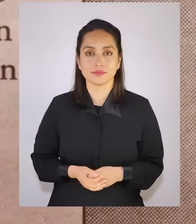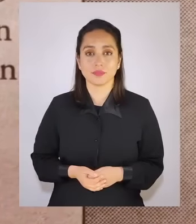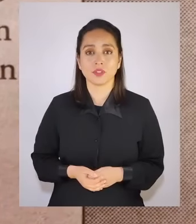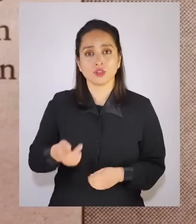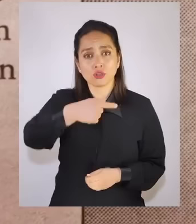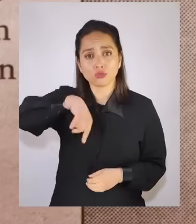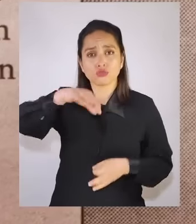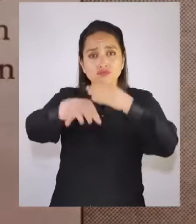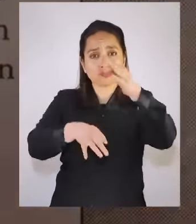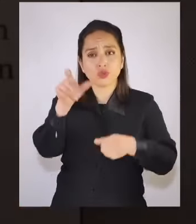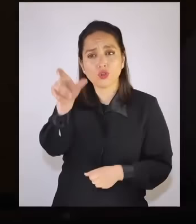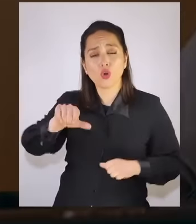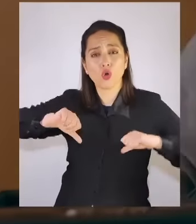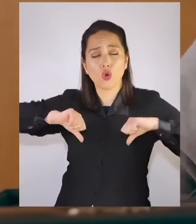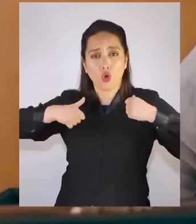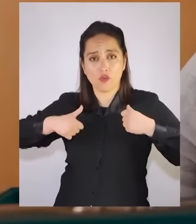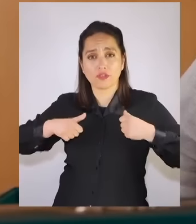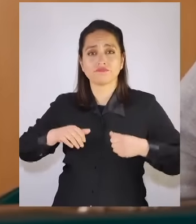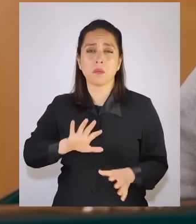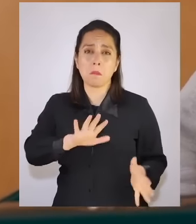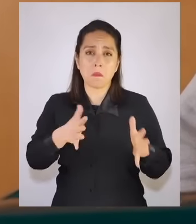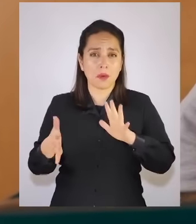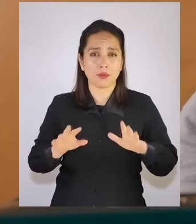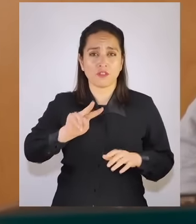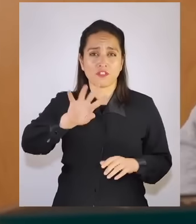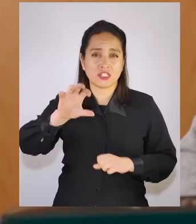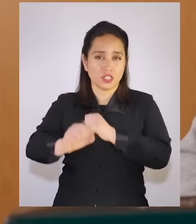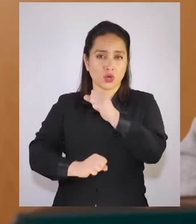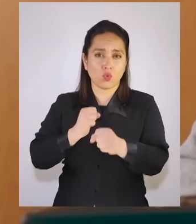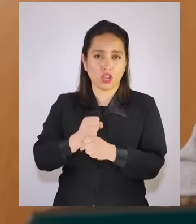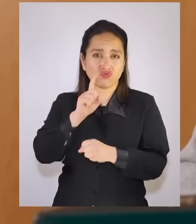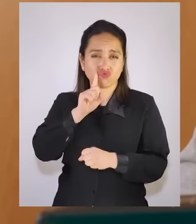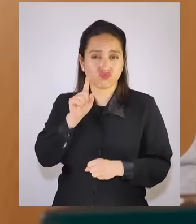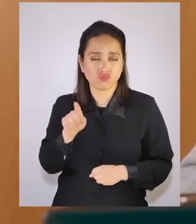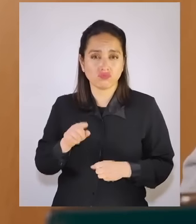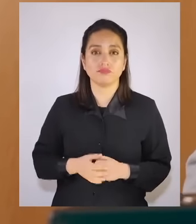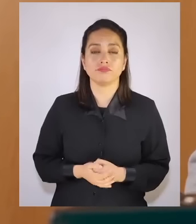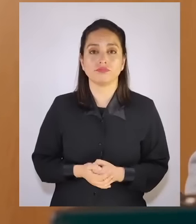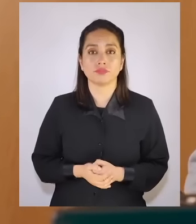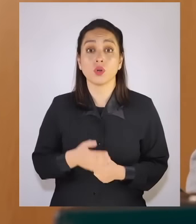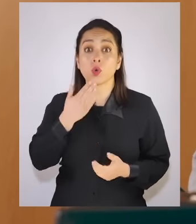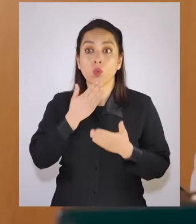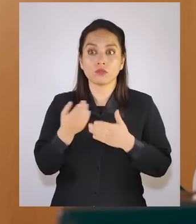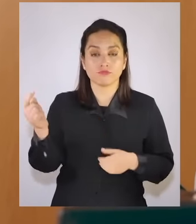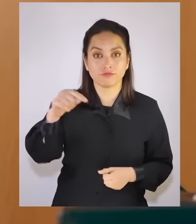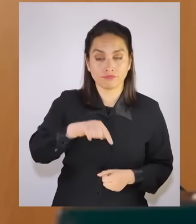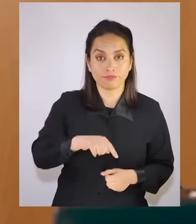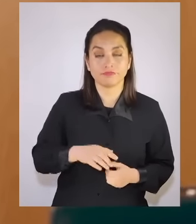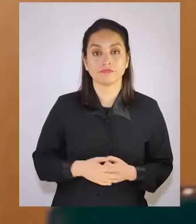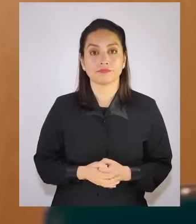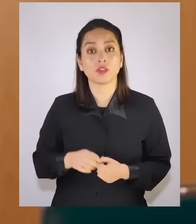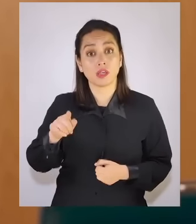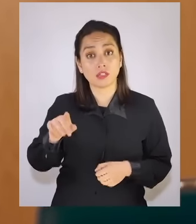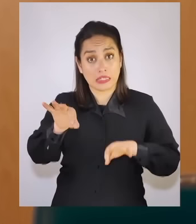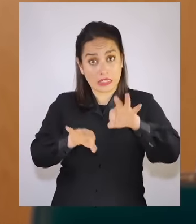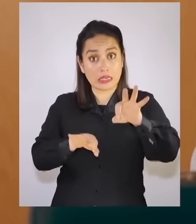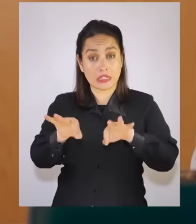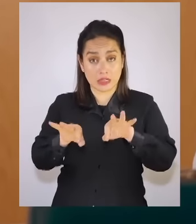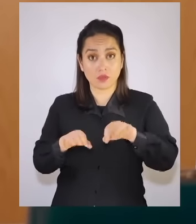Estamos hablando de un muchacho que tendría unos 25 años más o menos cuando llegó acá. Era